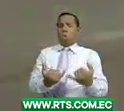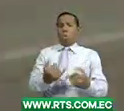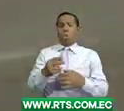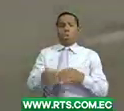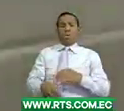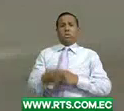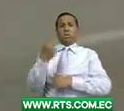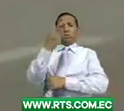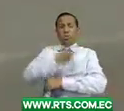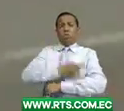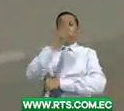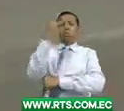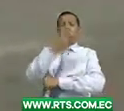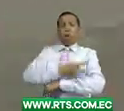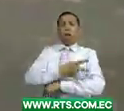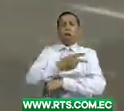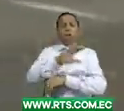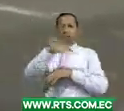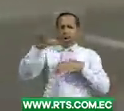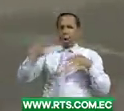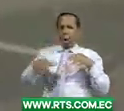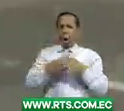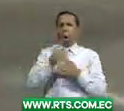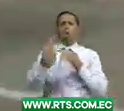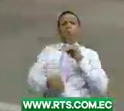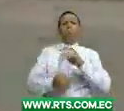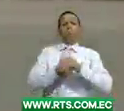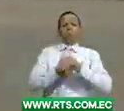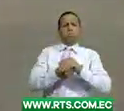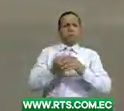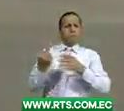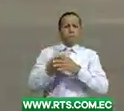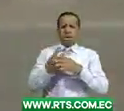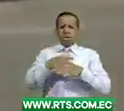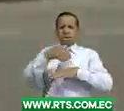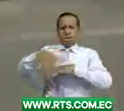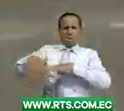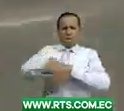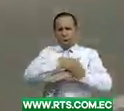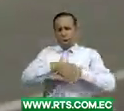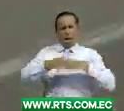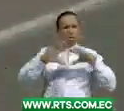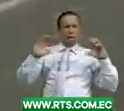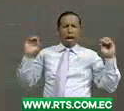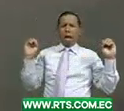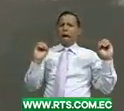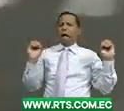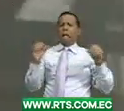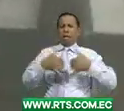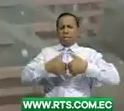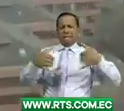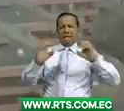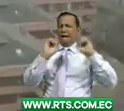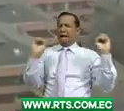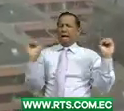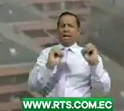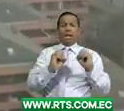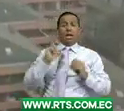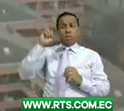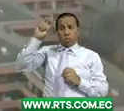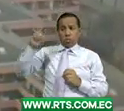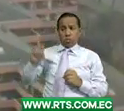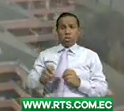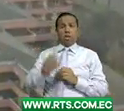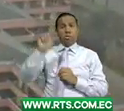Se trata de una de las poblaciones más afectadas, ya que se han bloqueado carreteras para impedir el acceso. El turismo